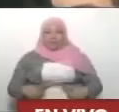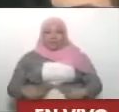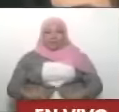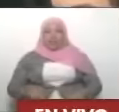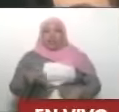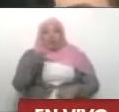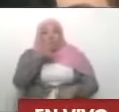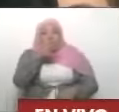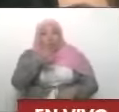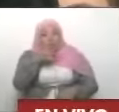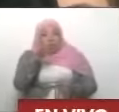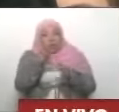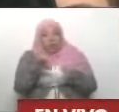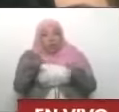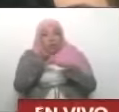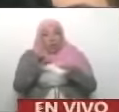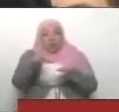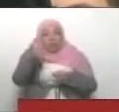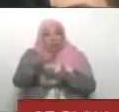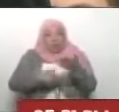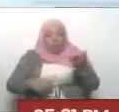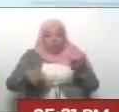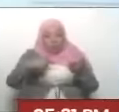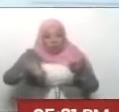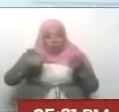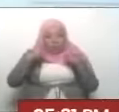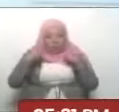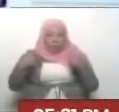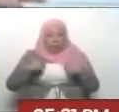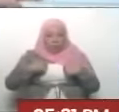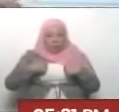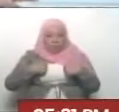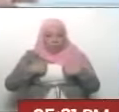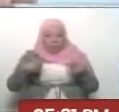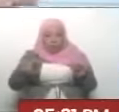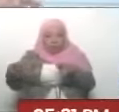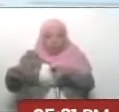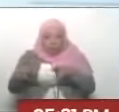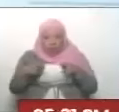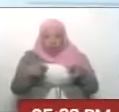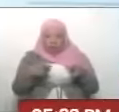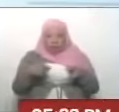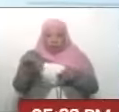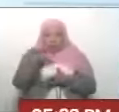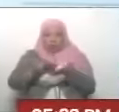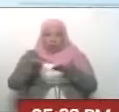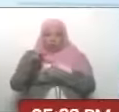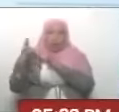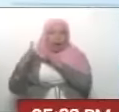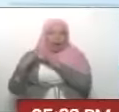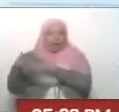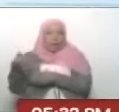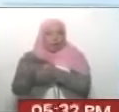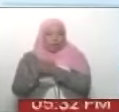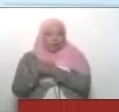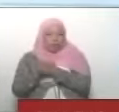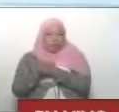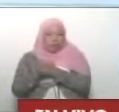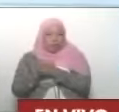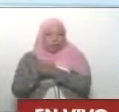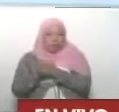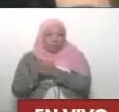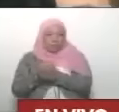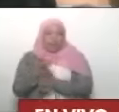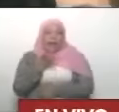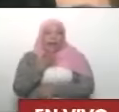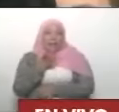Silvia, la colección más grande de discos que yo he visto en mi vida de salsa estaban en la casa de Alexis en Artigas,